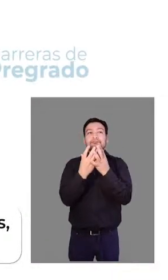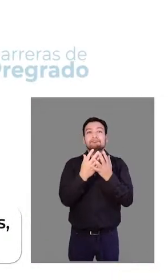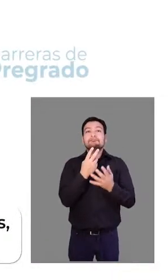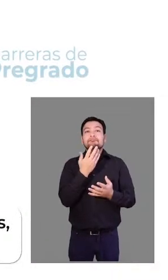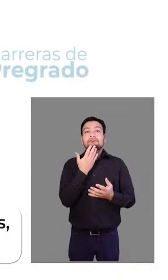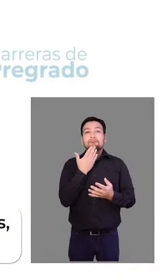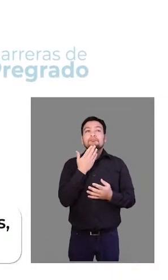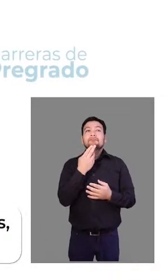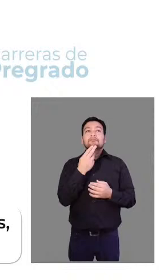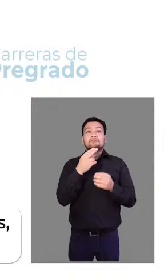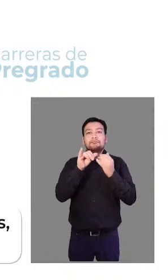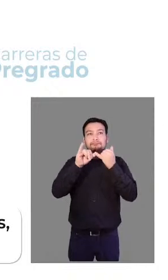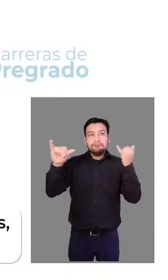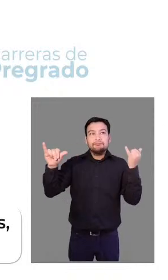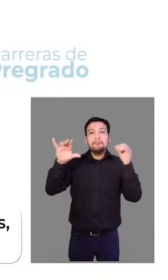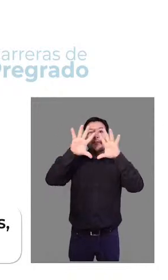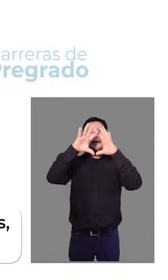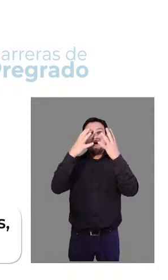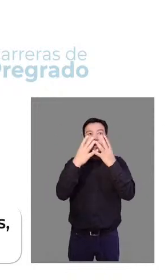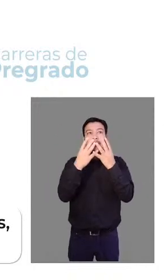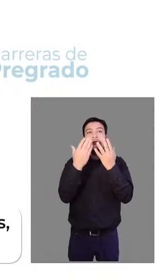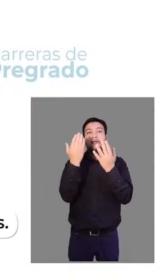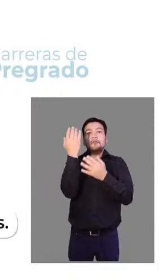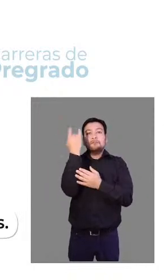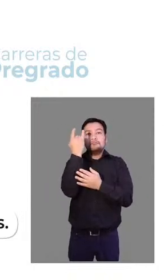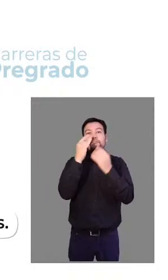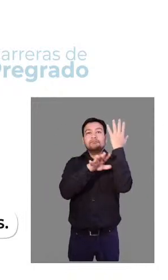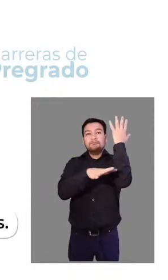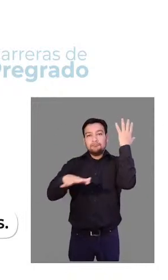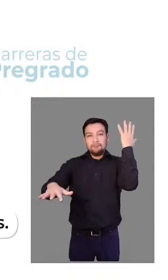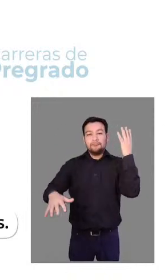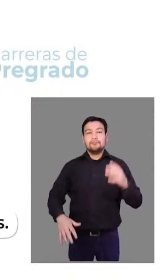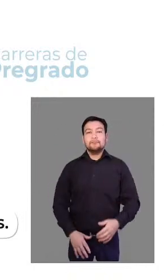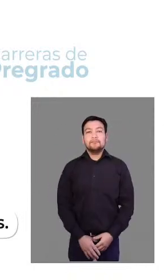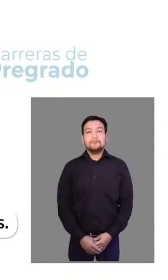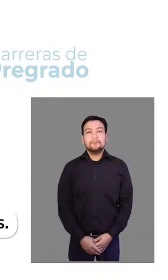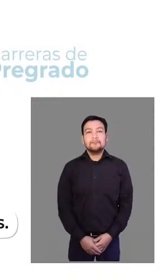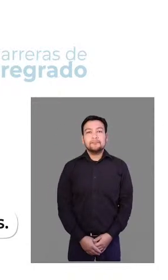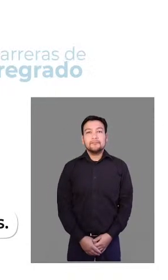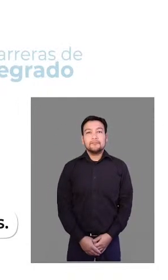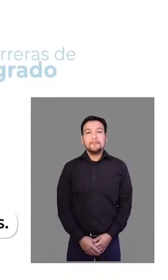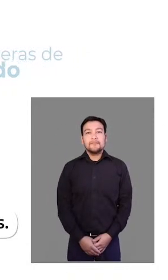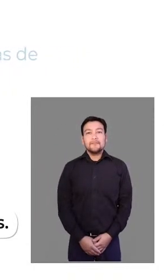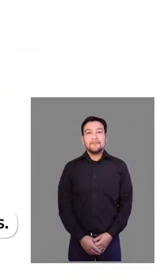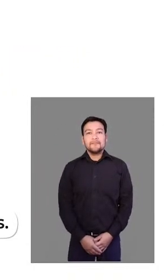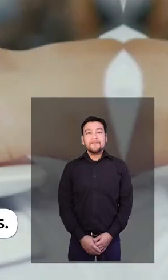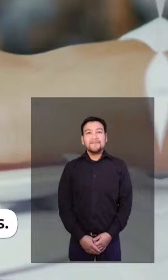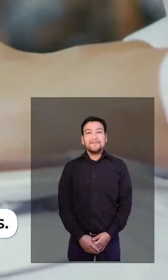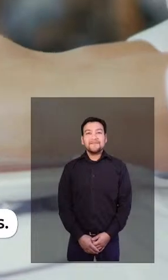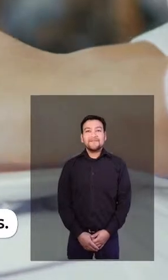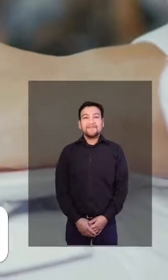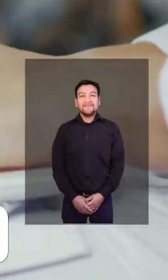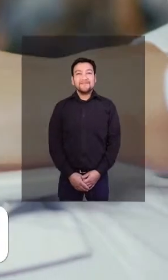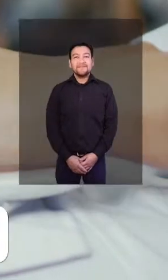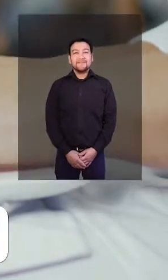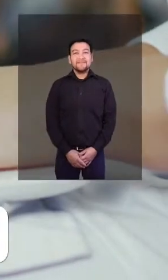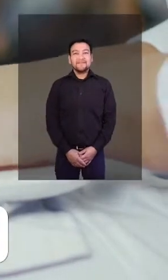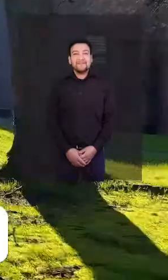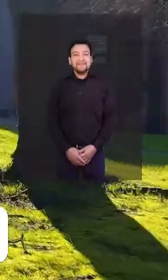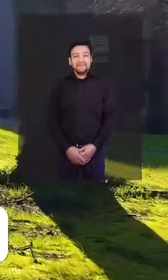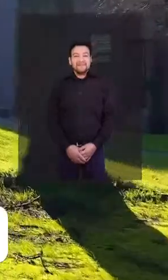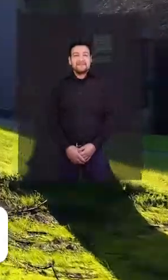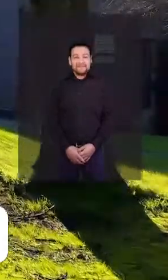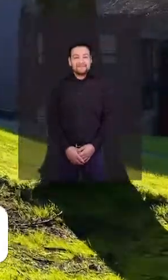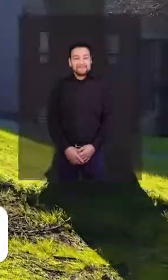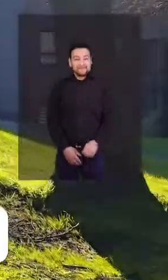17 carreras de pregrado, un programa de doctorado, una variada oferta de magísteres y diplomados. En nuestras